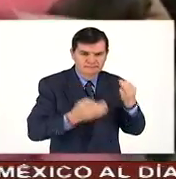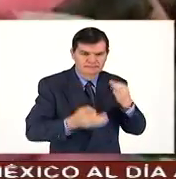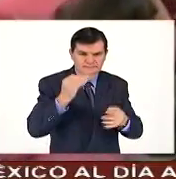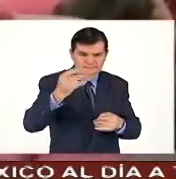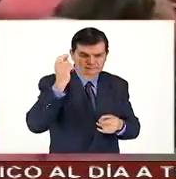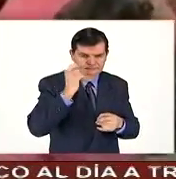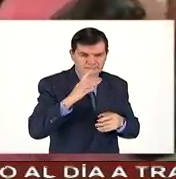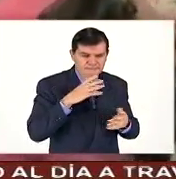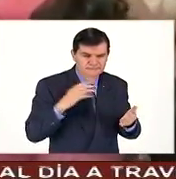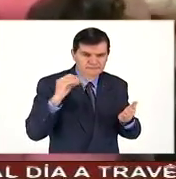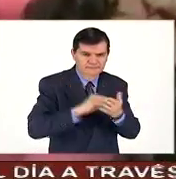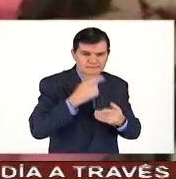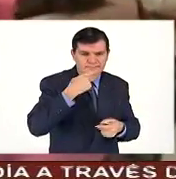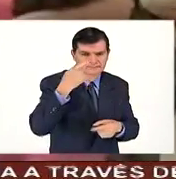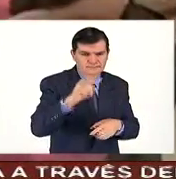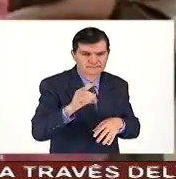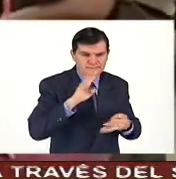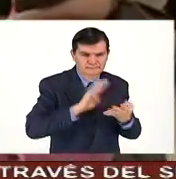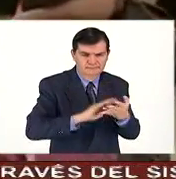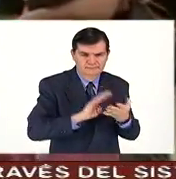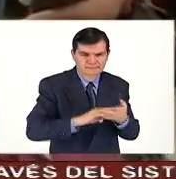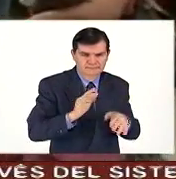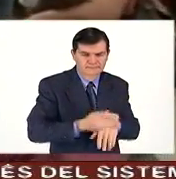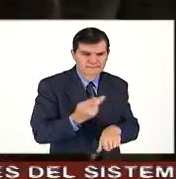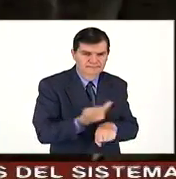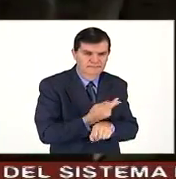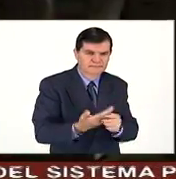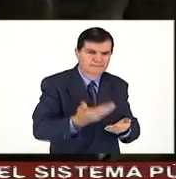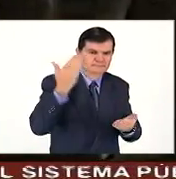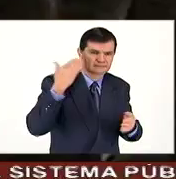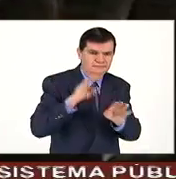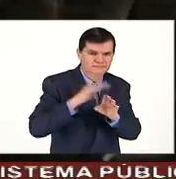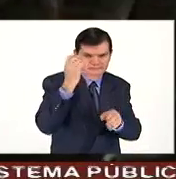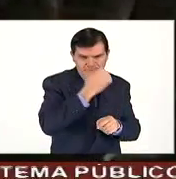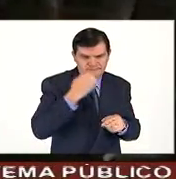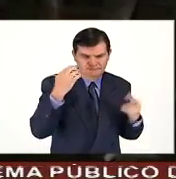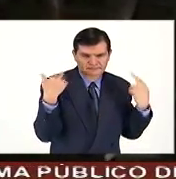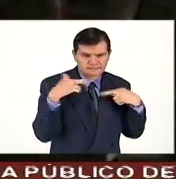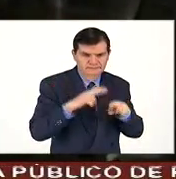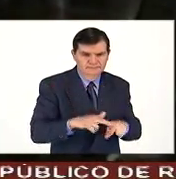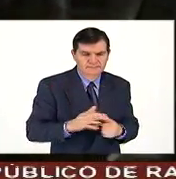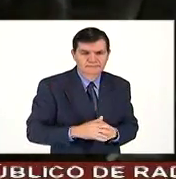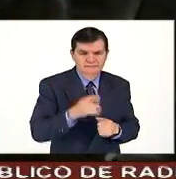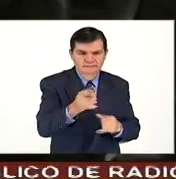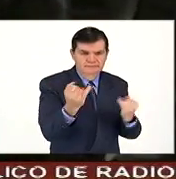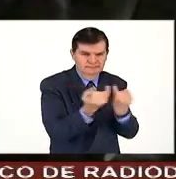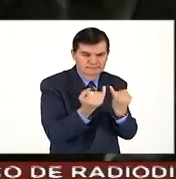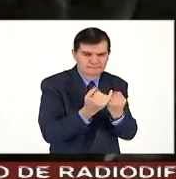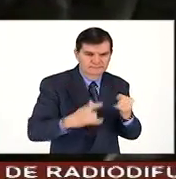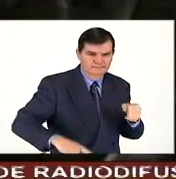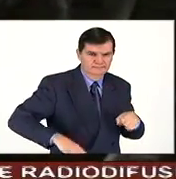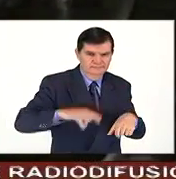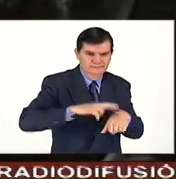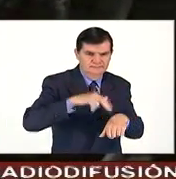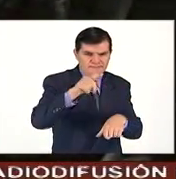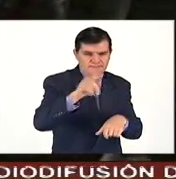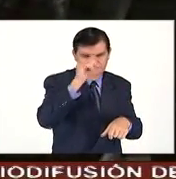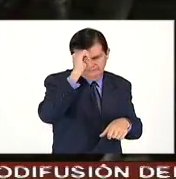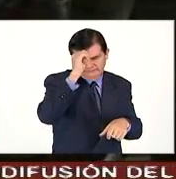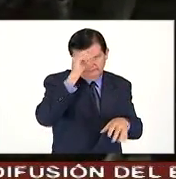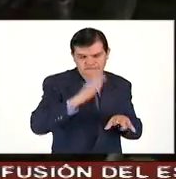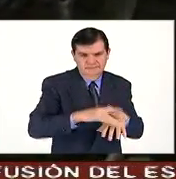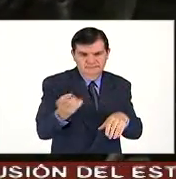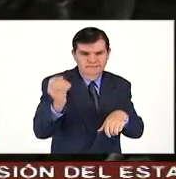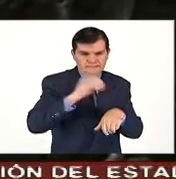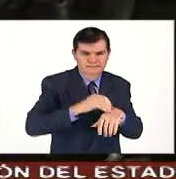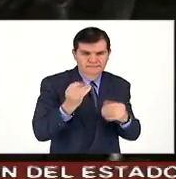Guerrero se interpuso una denuncia penal por lo ocurrido durante la evaluación de maestros. También el gobernador del estado, Esteban Astudillo